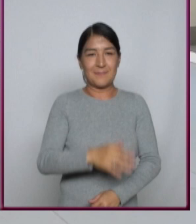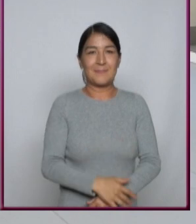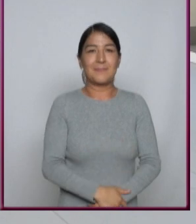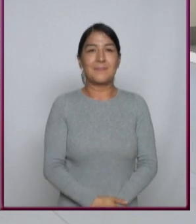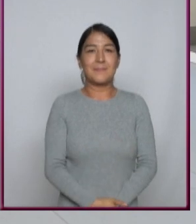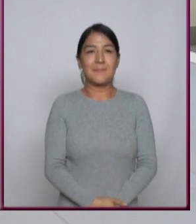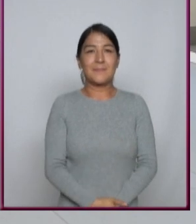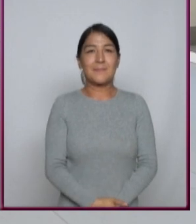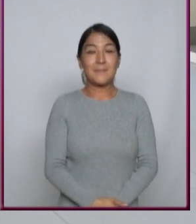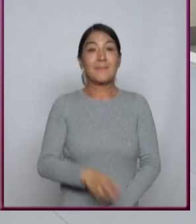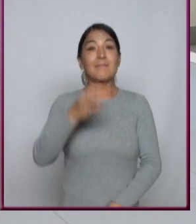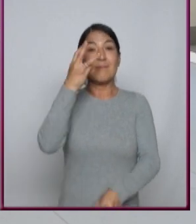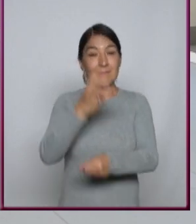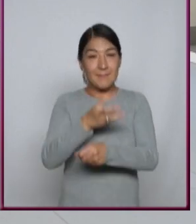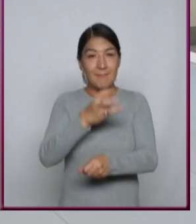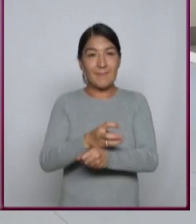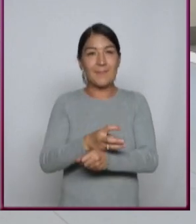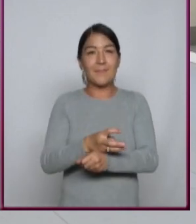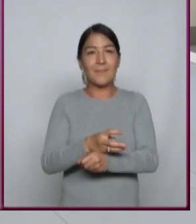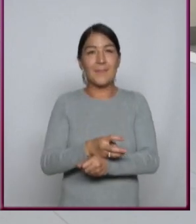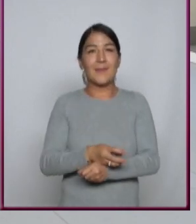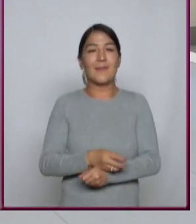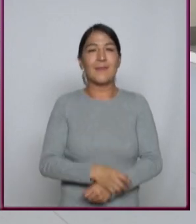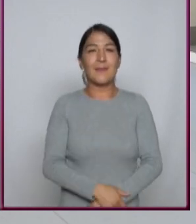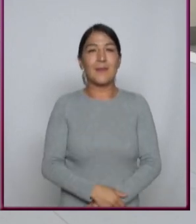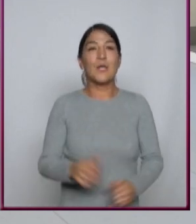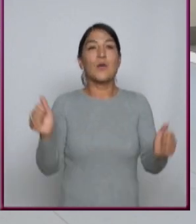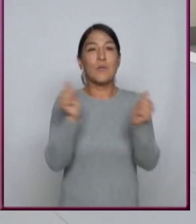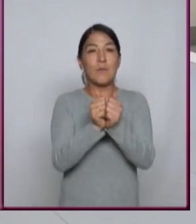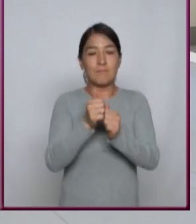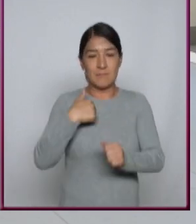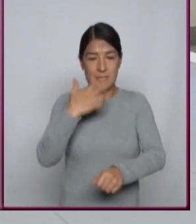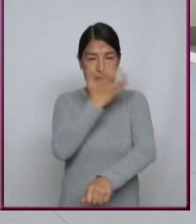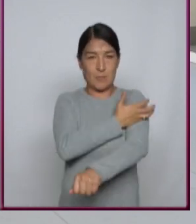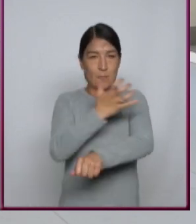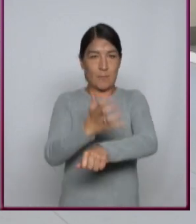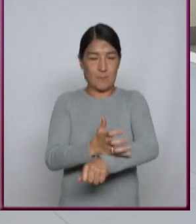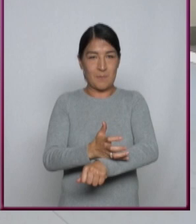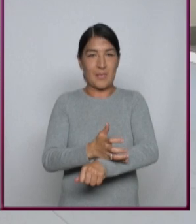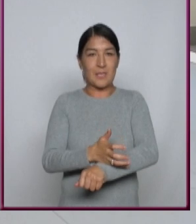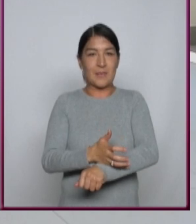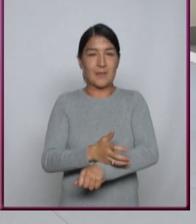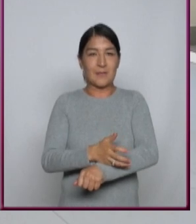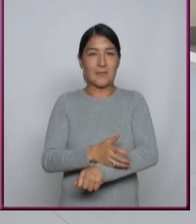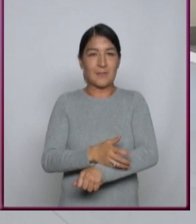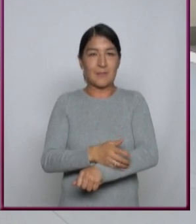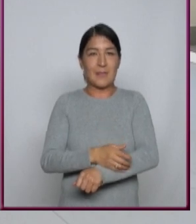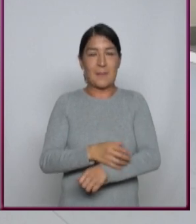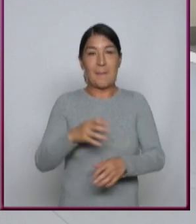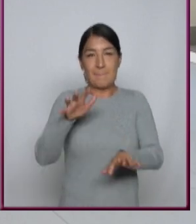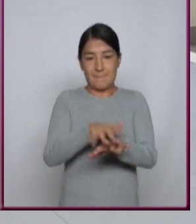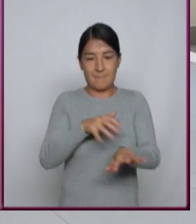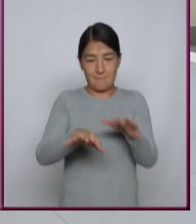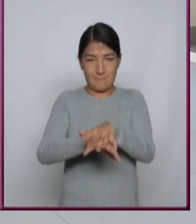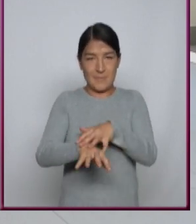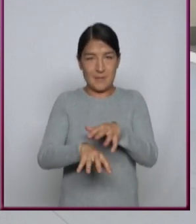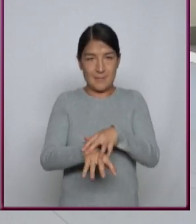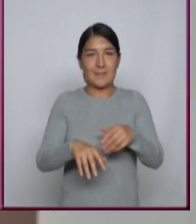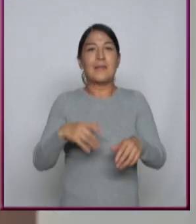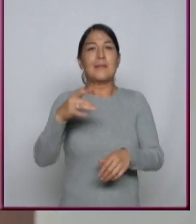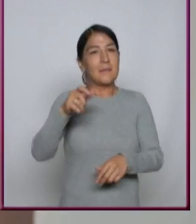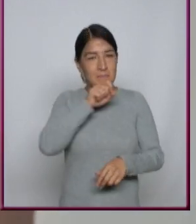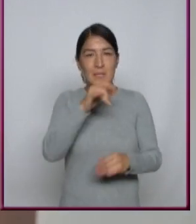papá. La tercera lo voy a hacer con mi compañero y con los pies. Aquí también vamos a